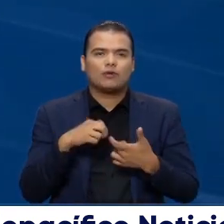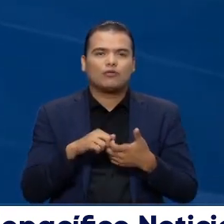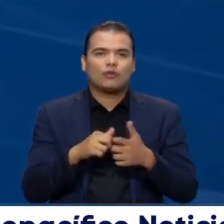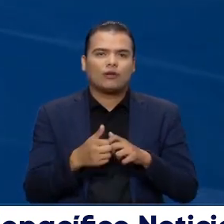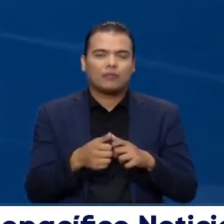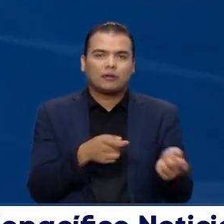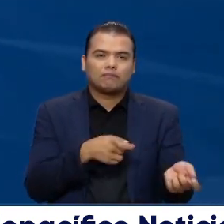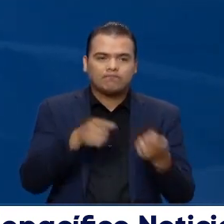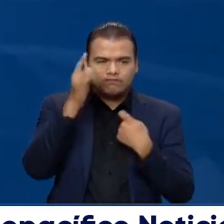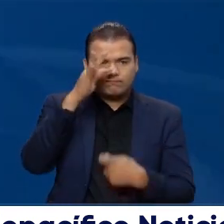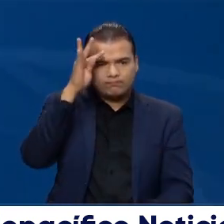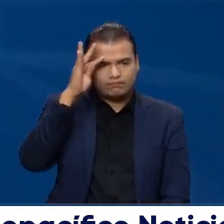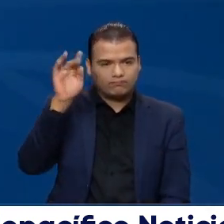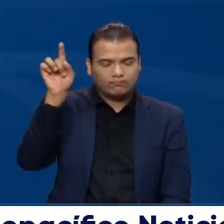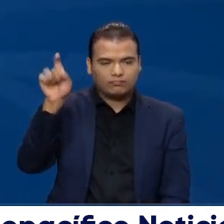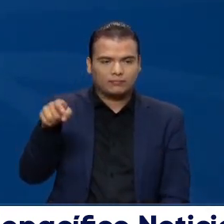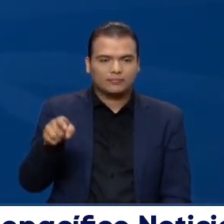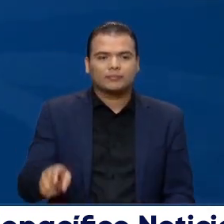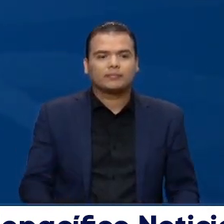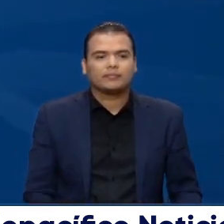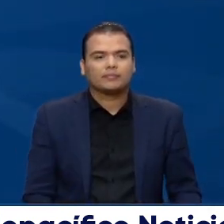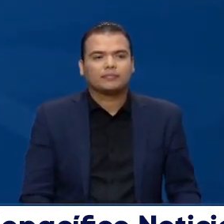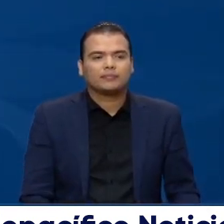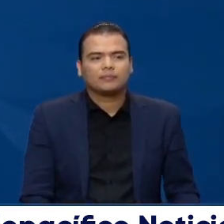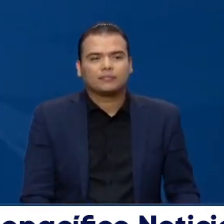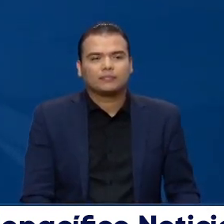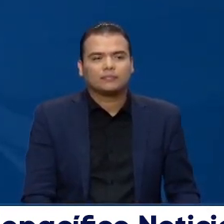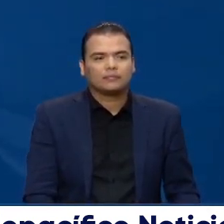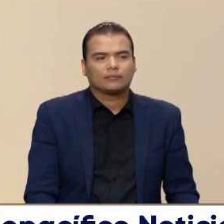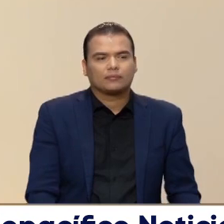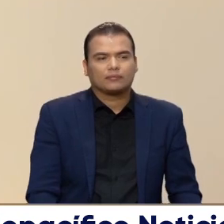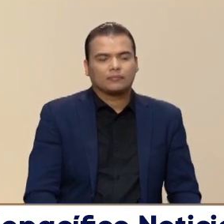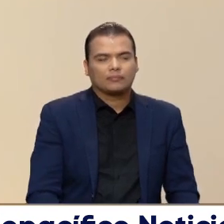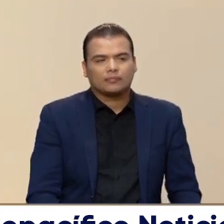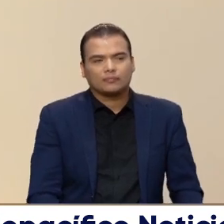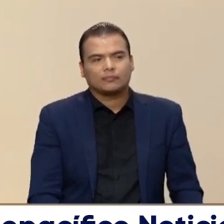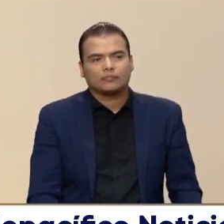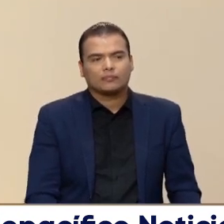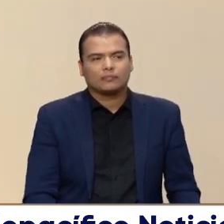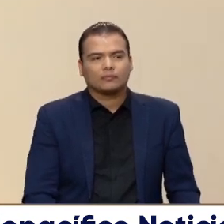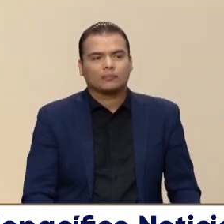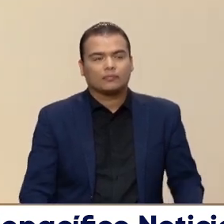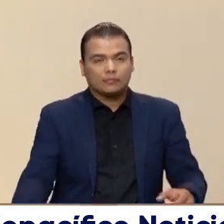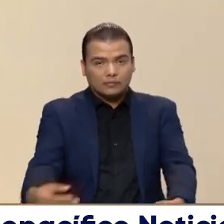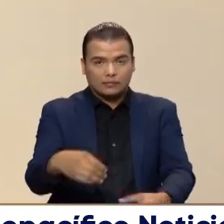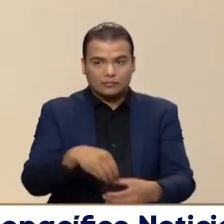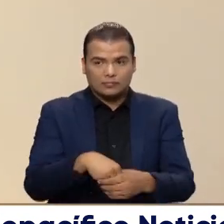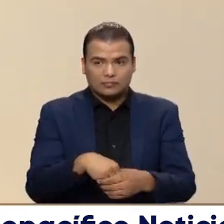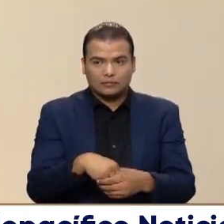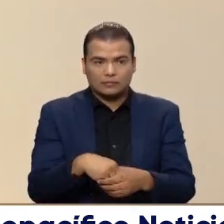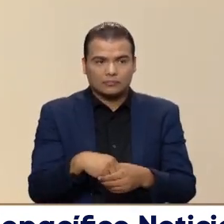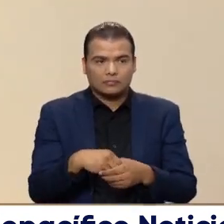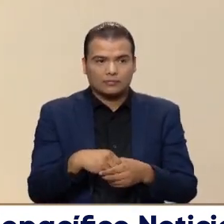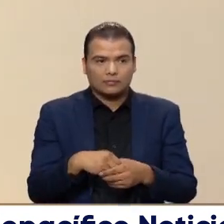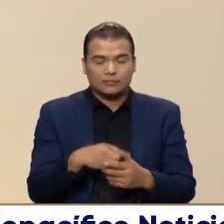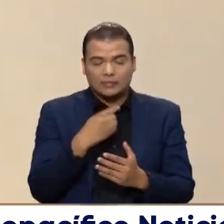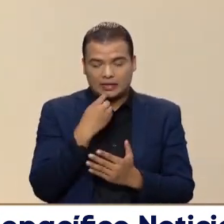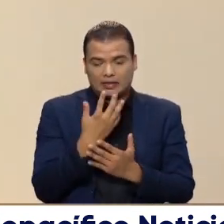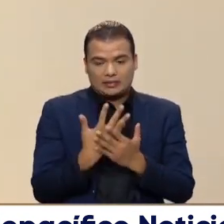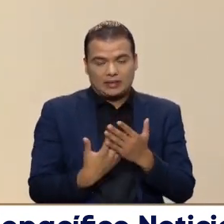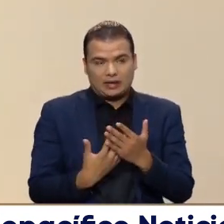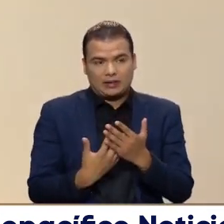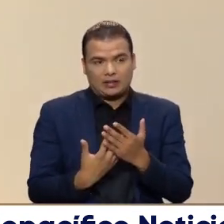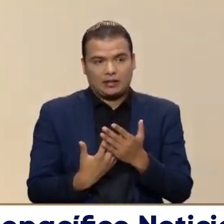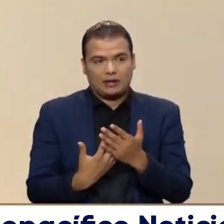que obligó el inmediato traslado a un centro asistencial. Por ejemplo, por decilitro de sangre de alcohol, o de alcoholemia,